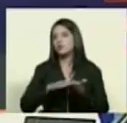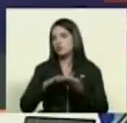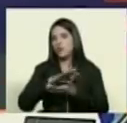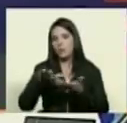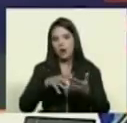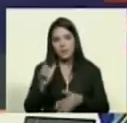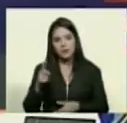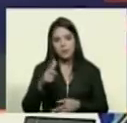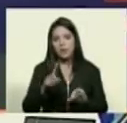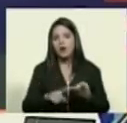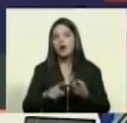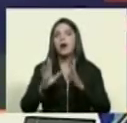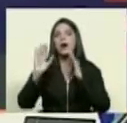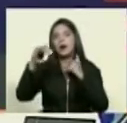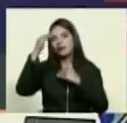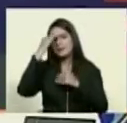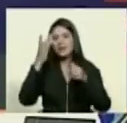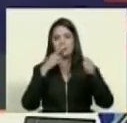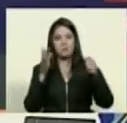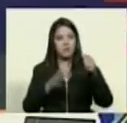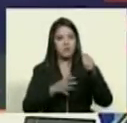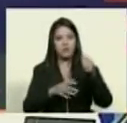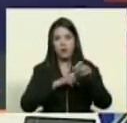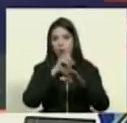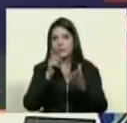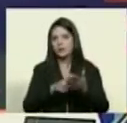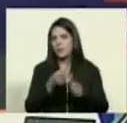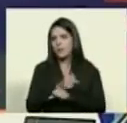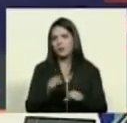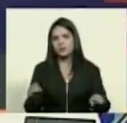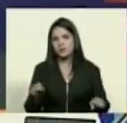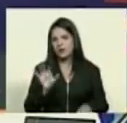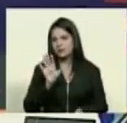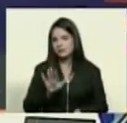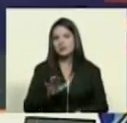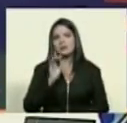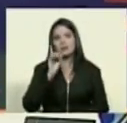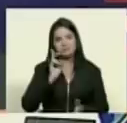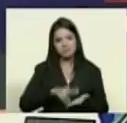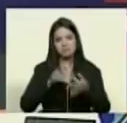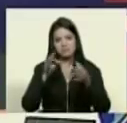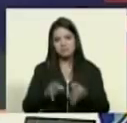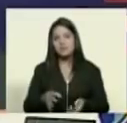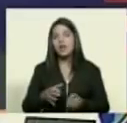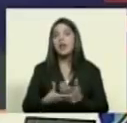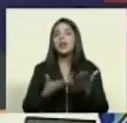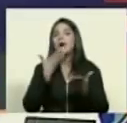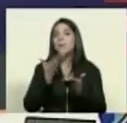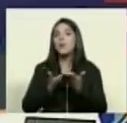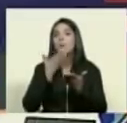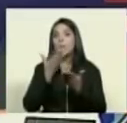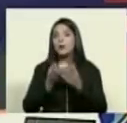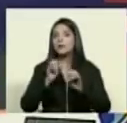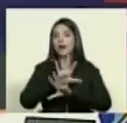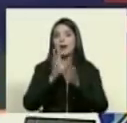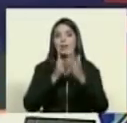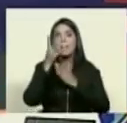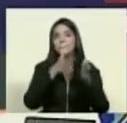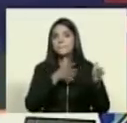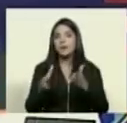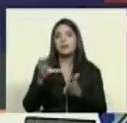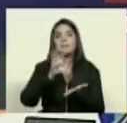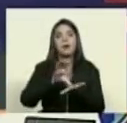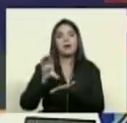a atender el problema de desechos sólidos de manera integral, porque no se puede hacer si no es así, de manera integral, las propuestas de grandes planes para las ciudades, para